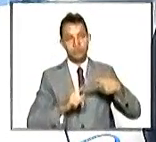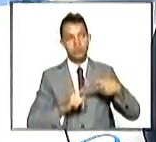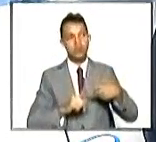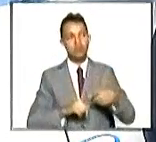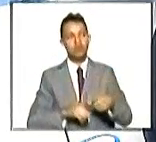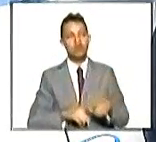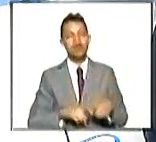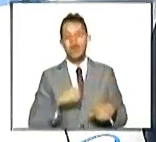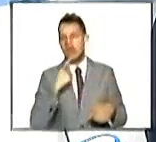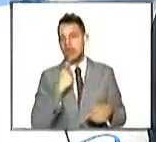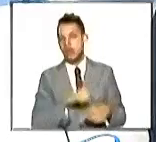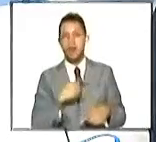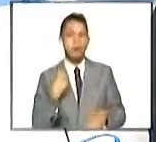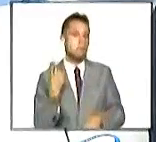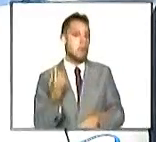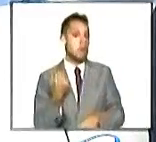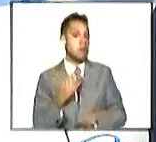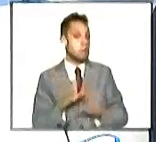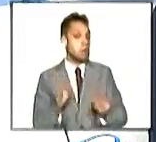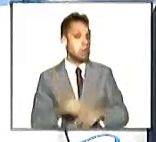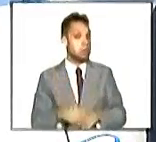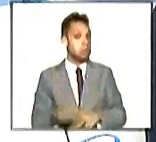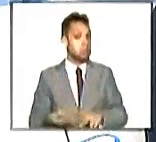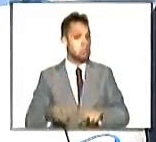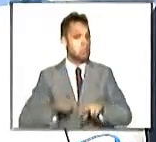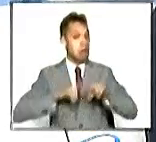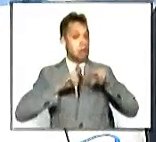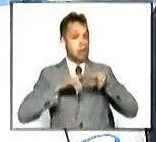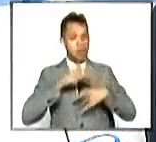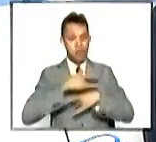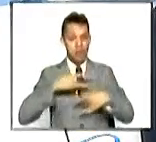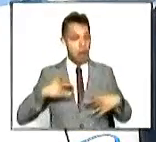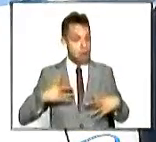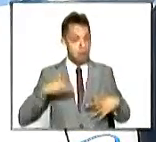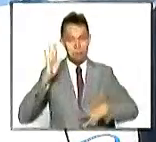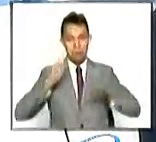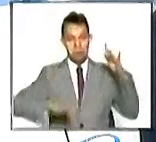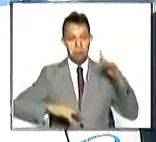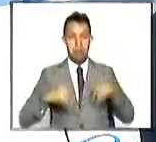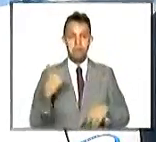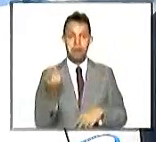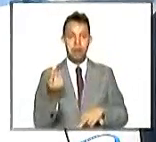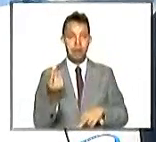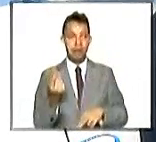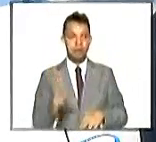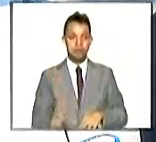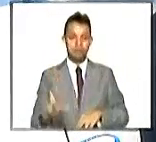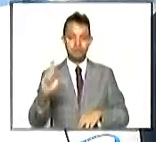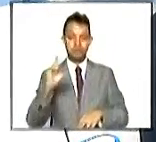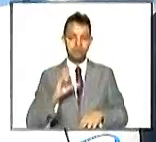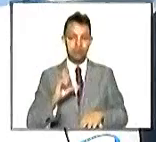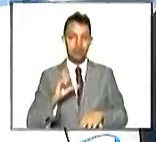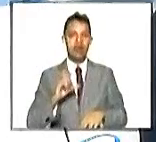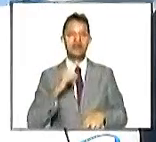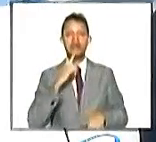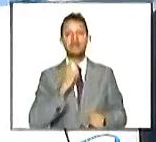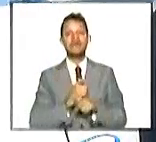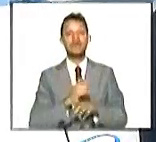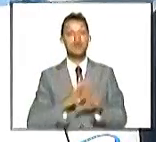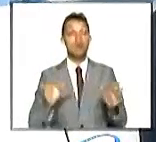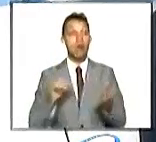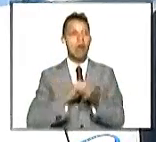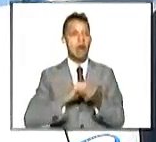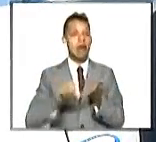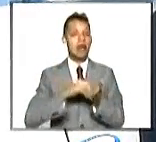me dijo, en lo económico, en la salud no. En lo económico porque son bien caros los fungicidas. Y él